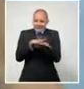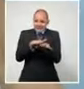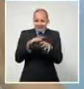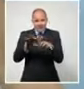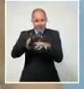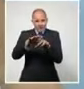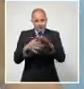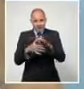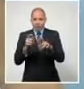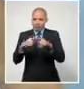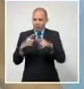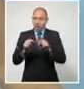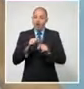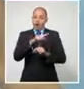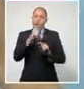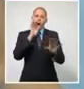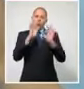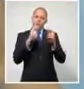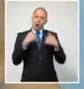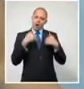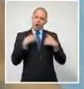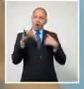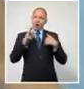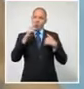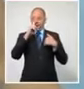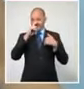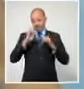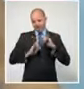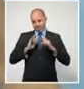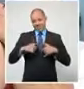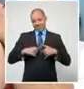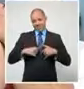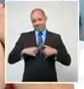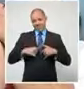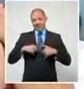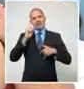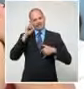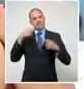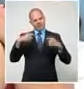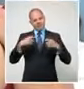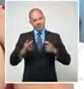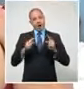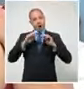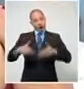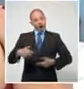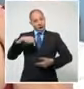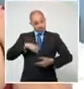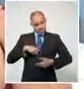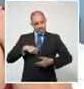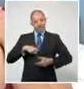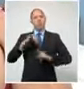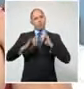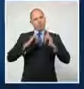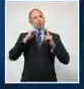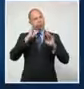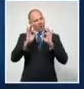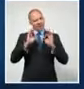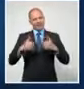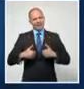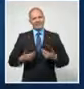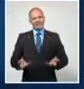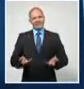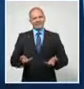también cuidan a nuestros hijos, que aunque no hayan llegado al mundo, ya tenemos que cuidarlos. El hogar cuenta con una sala de